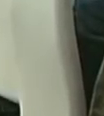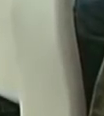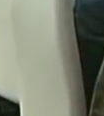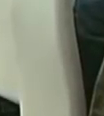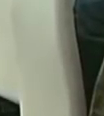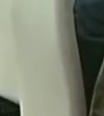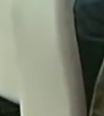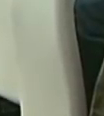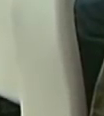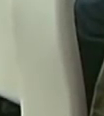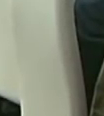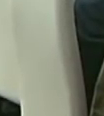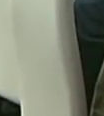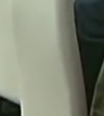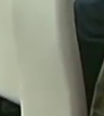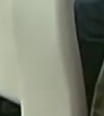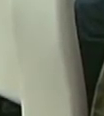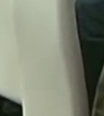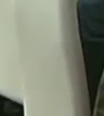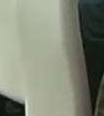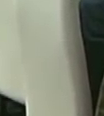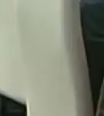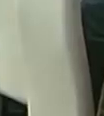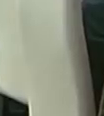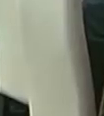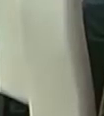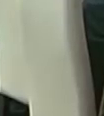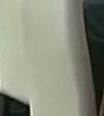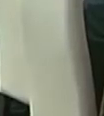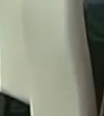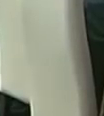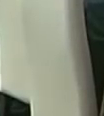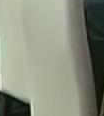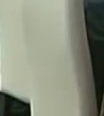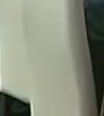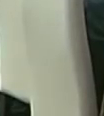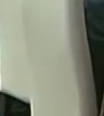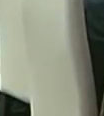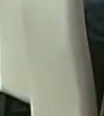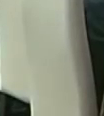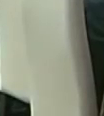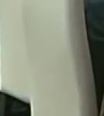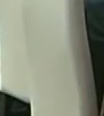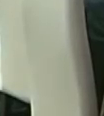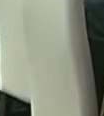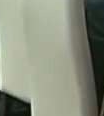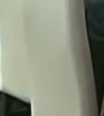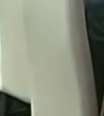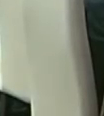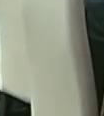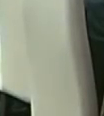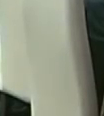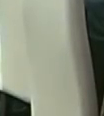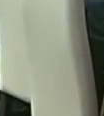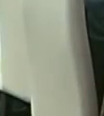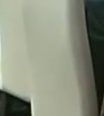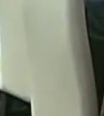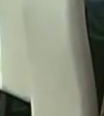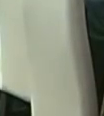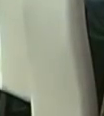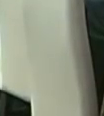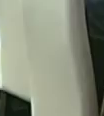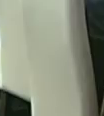venezolana una jornada de trabajo que ha iniciado desde tempranas horas el tren ejecutivo activo en consejo de ministros número